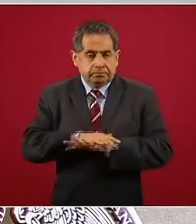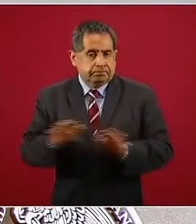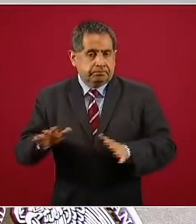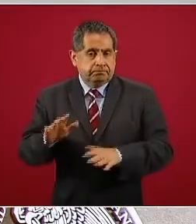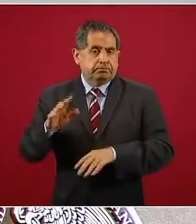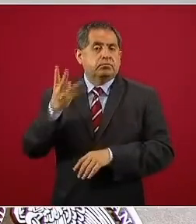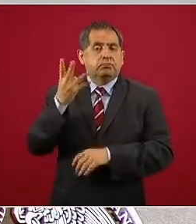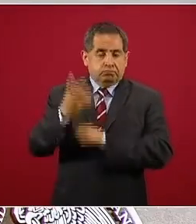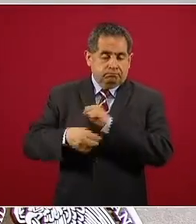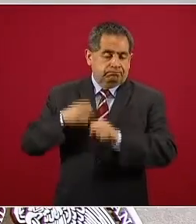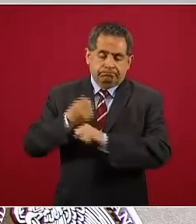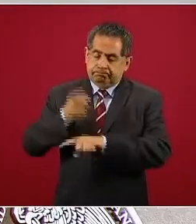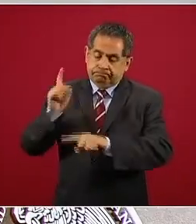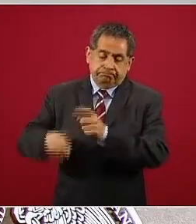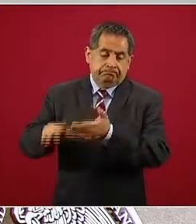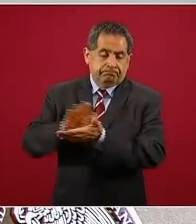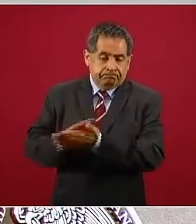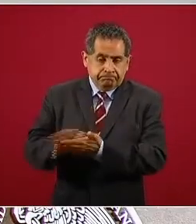eliminar.